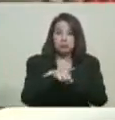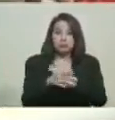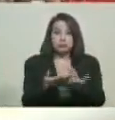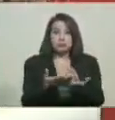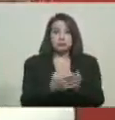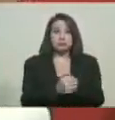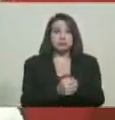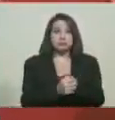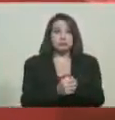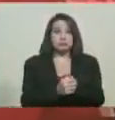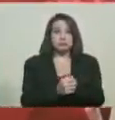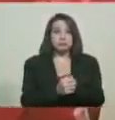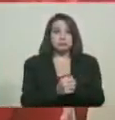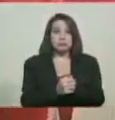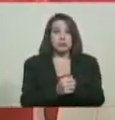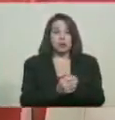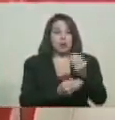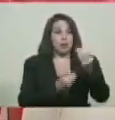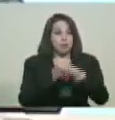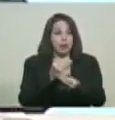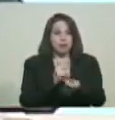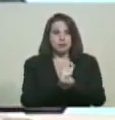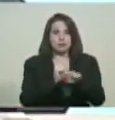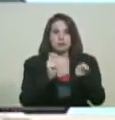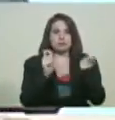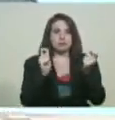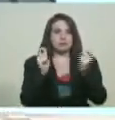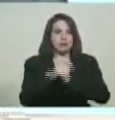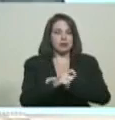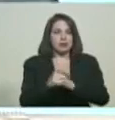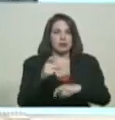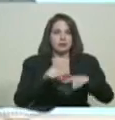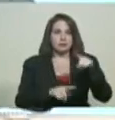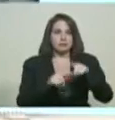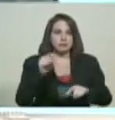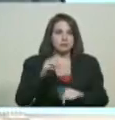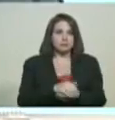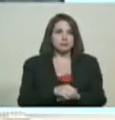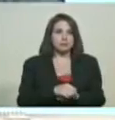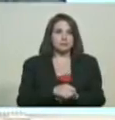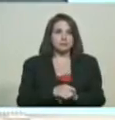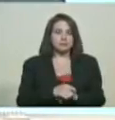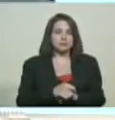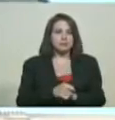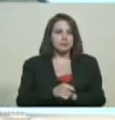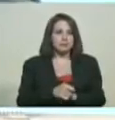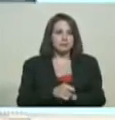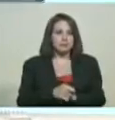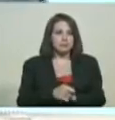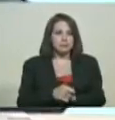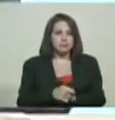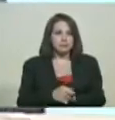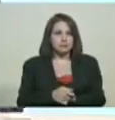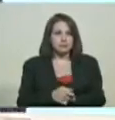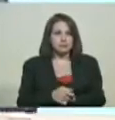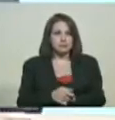para vulnerar y derrotar la campaña mundial que hay contra la revolución bolivariana